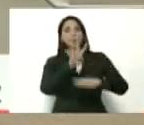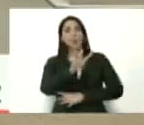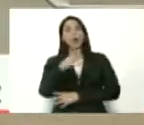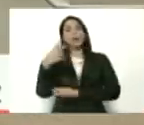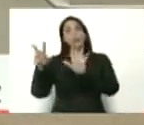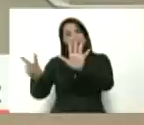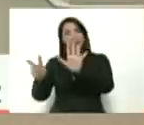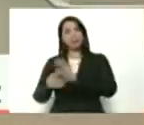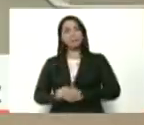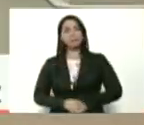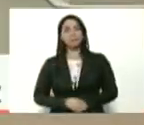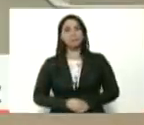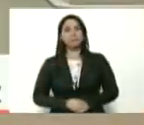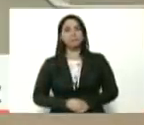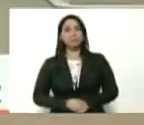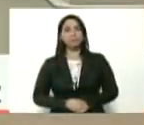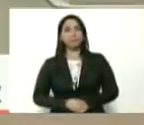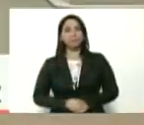24,747.